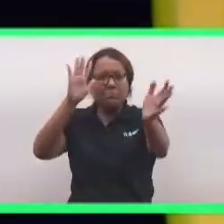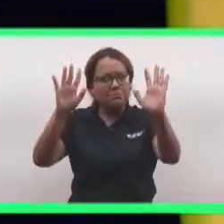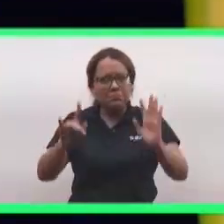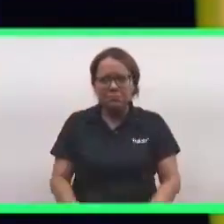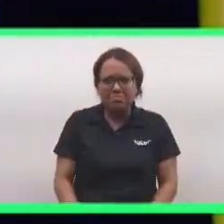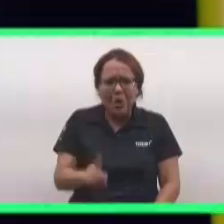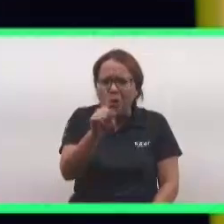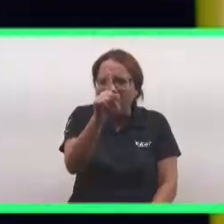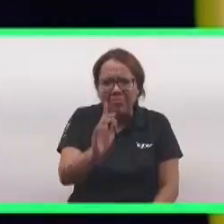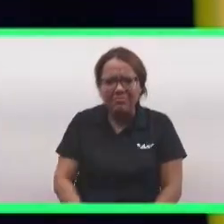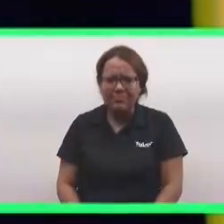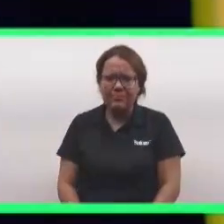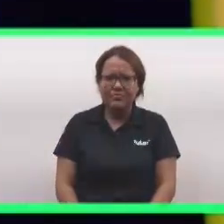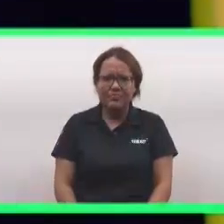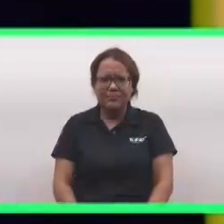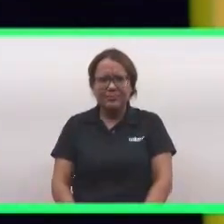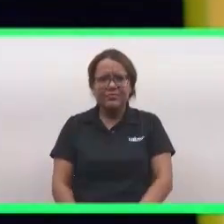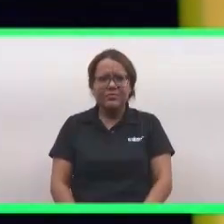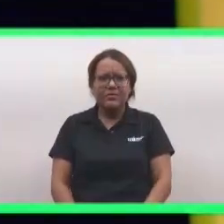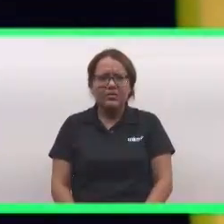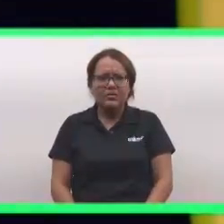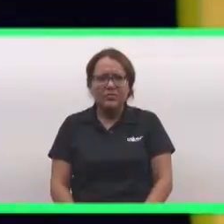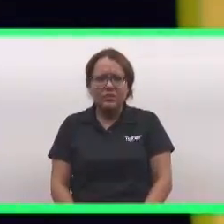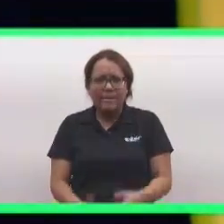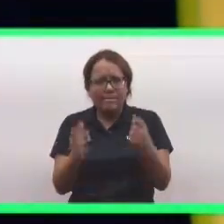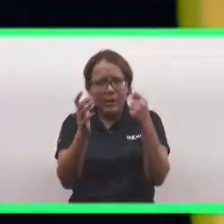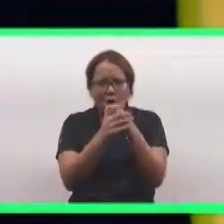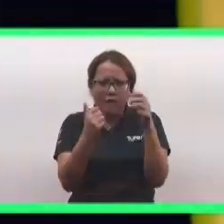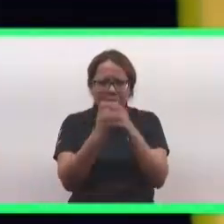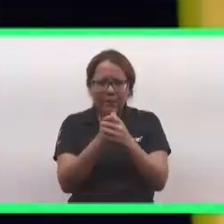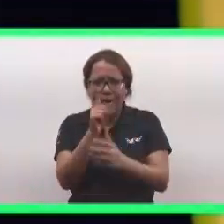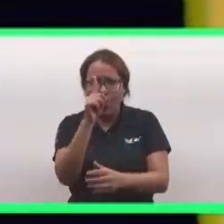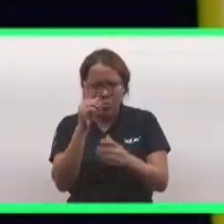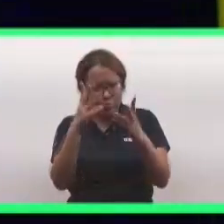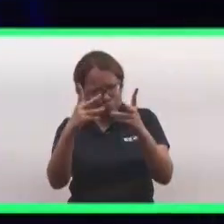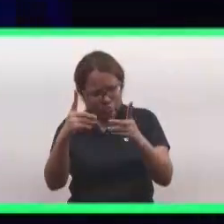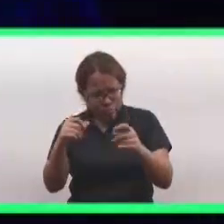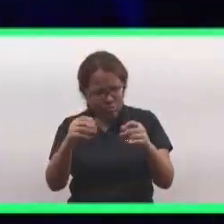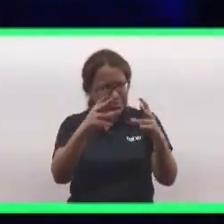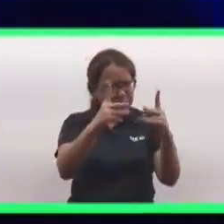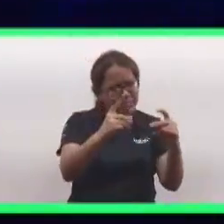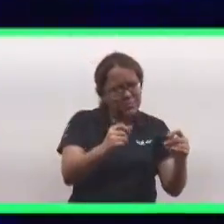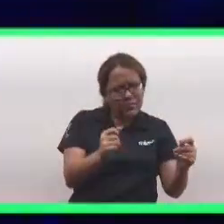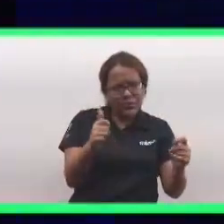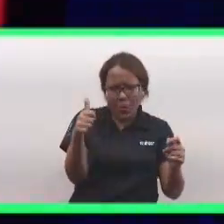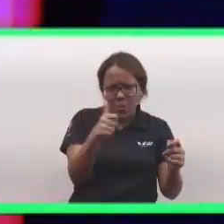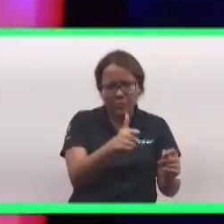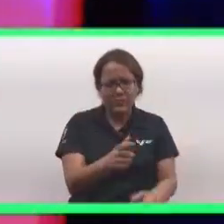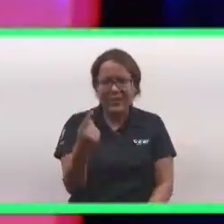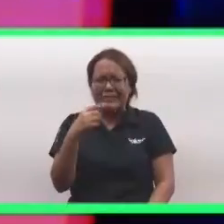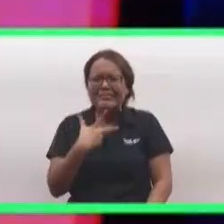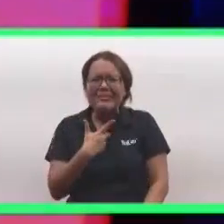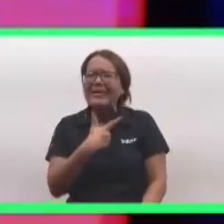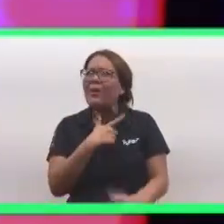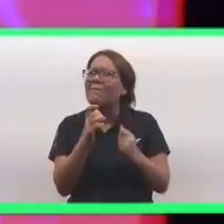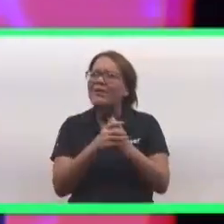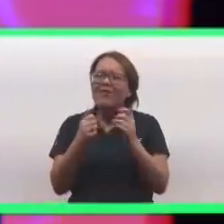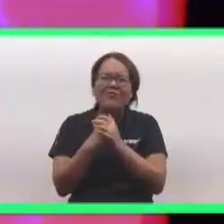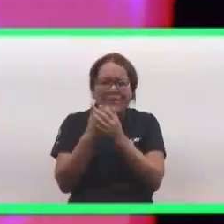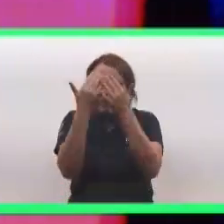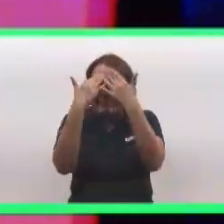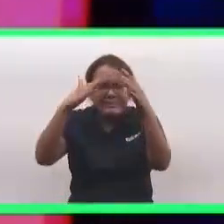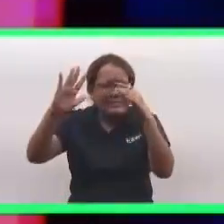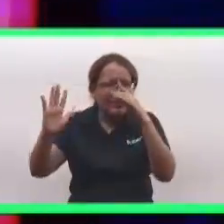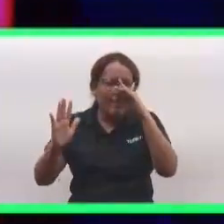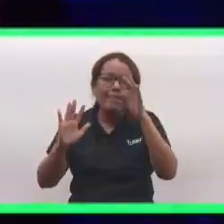Póngale nombre. Un problema a la vez. Pero estamos en el desierto y no sabemos, Padre, esta prueba que me has mandado. Hice una